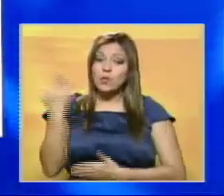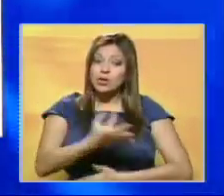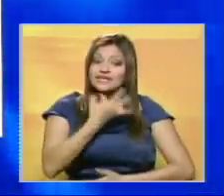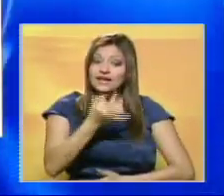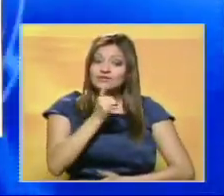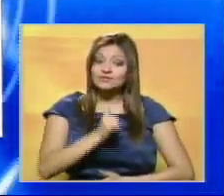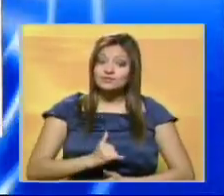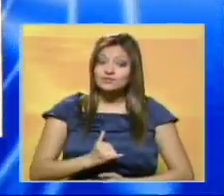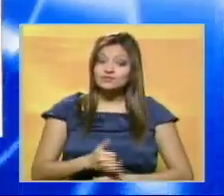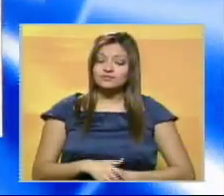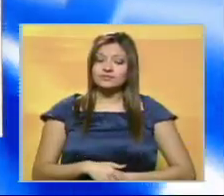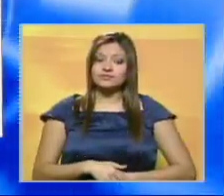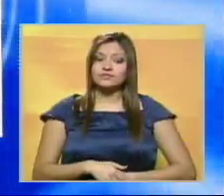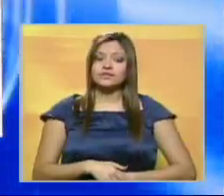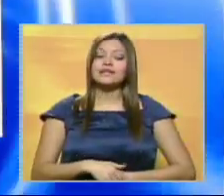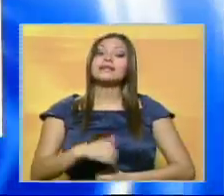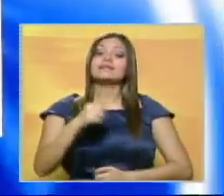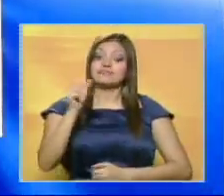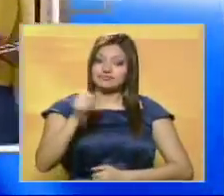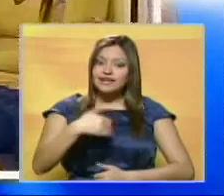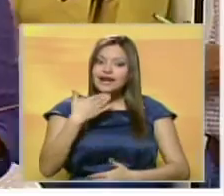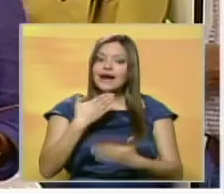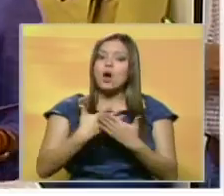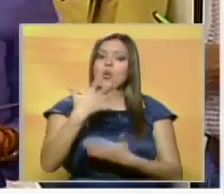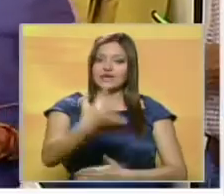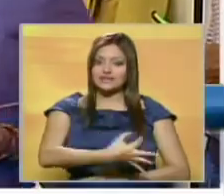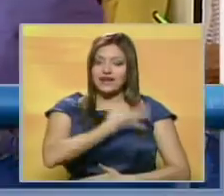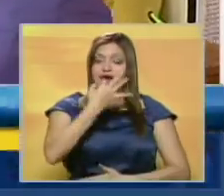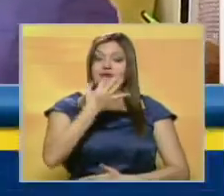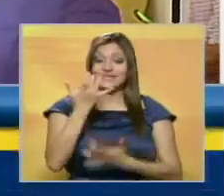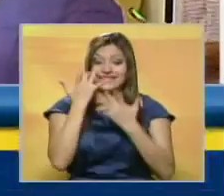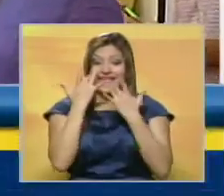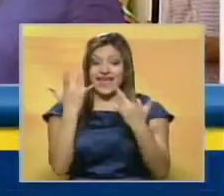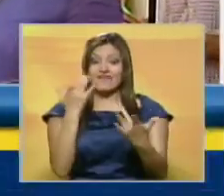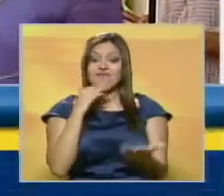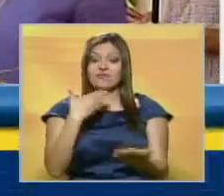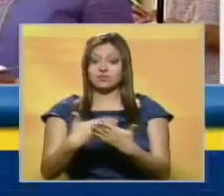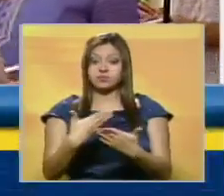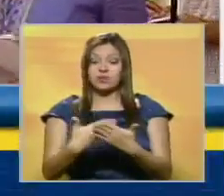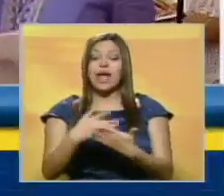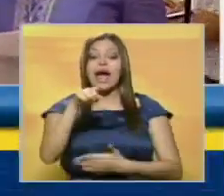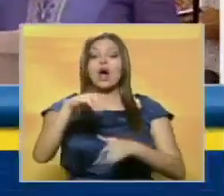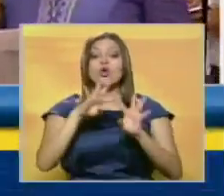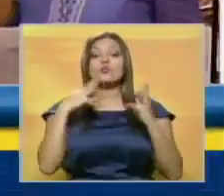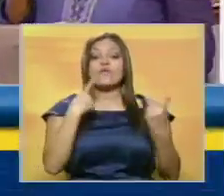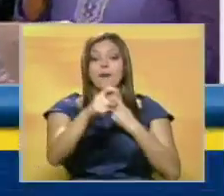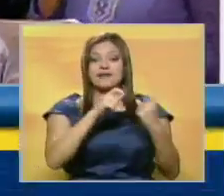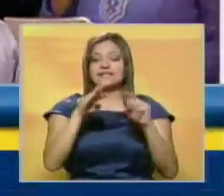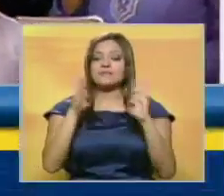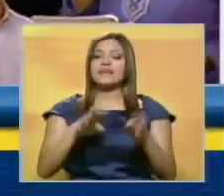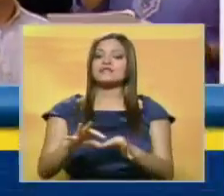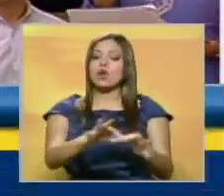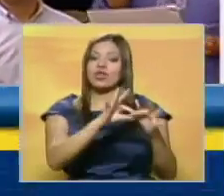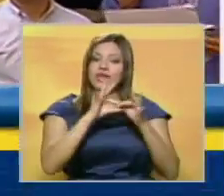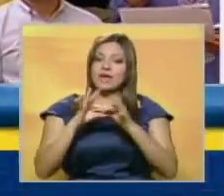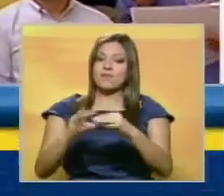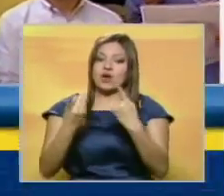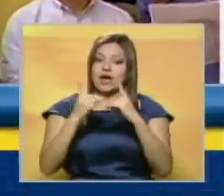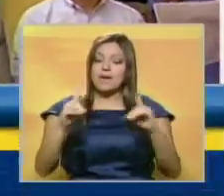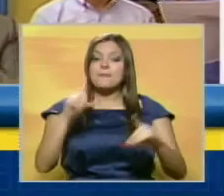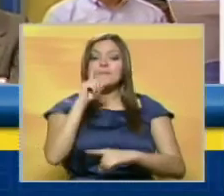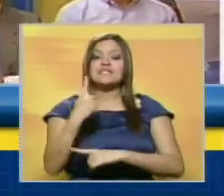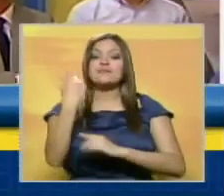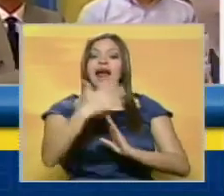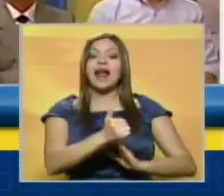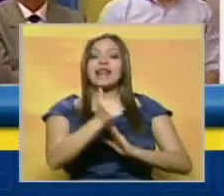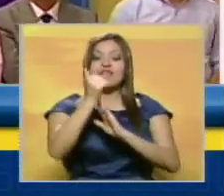tardes, cuéntanos. Sí, buenas tardes, Eduardo. Así es, ustedes pueden ver acá presentes en esta rueda de prensa de la Mesa de la Unidad Democrática los principales líderes